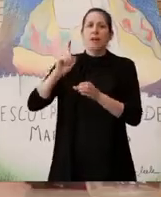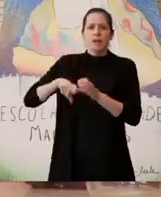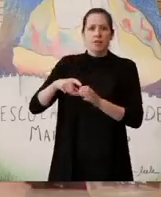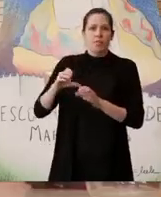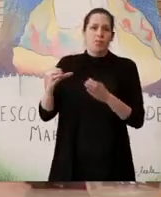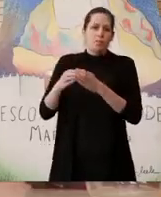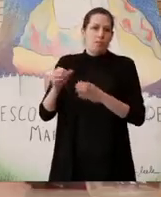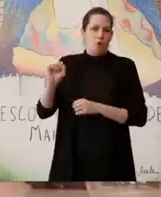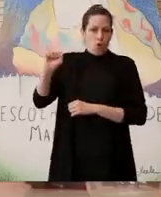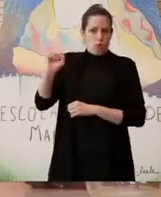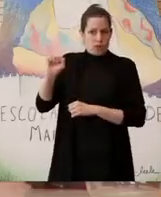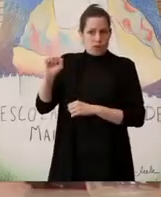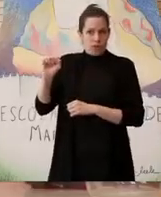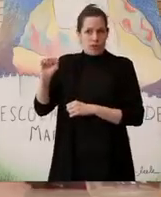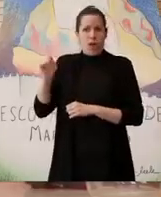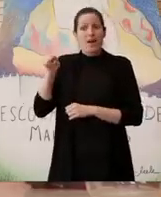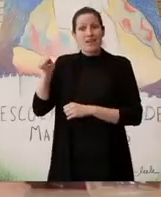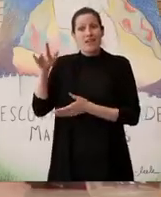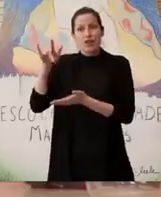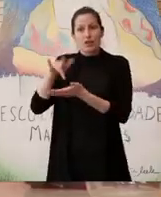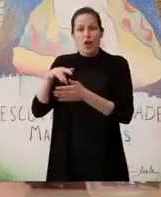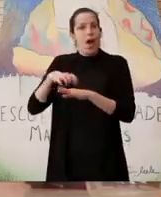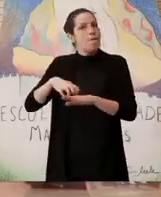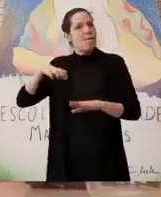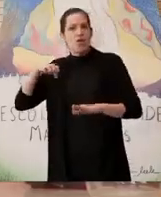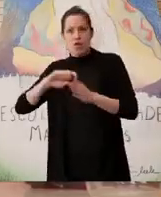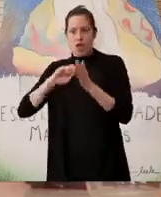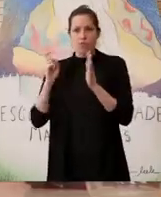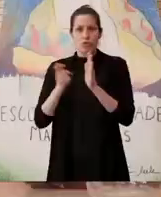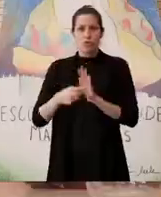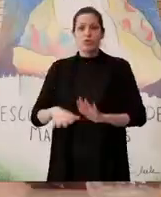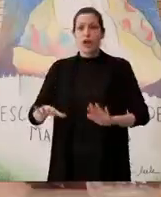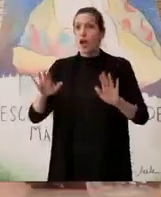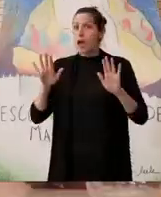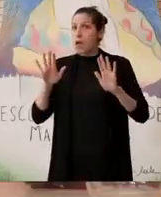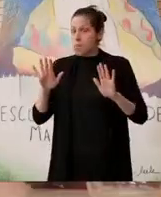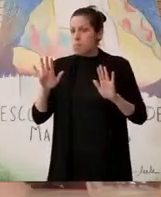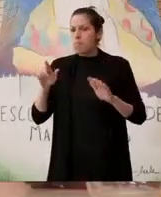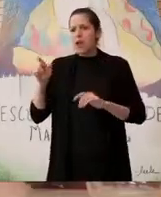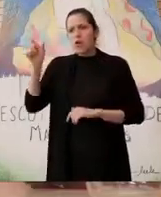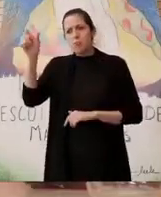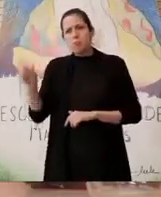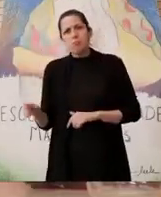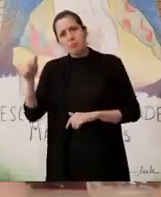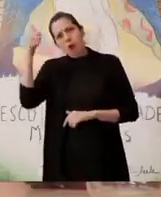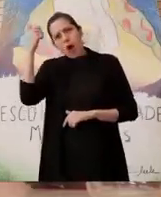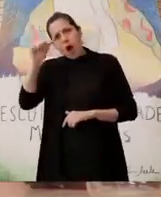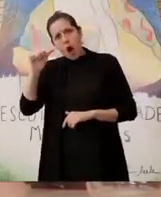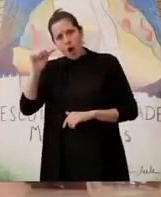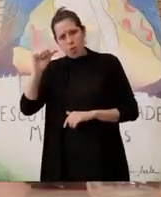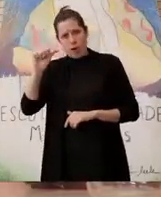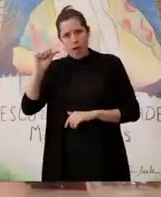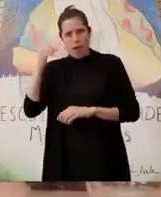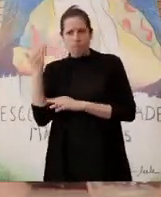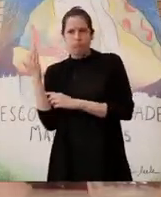absoluta pero el candidato le dijo Yo quiero que Rosa esté en mi equipo porque me conocía de la asociación